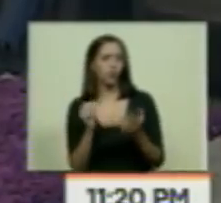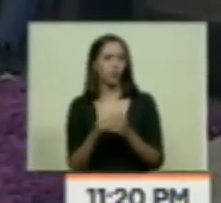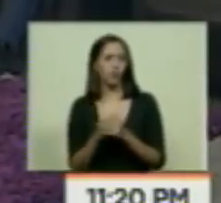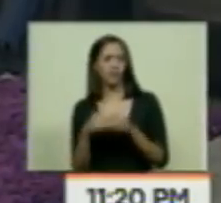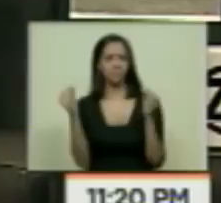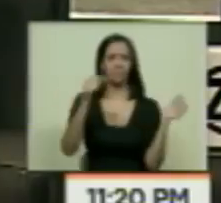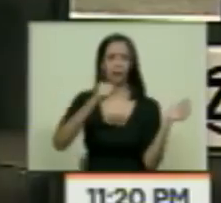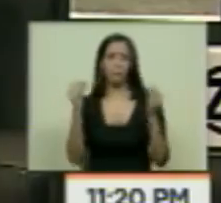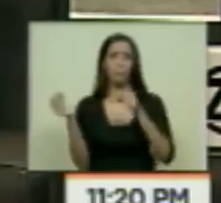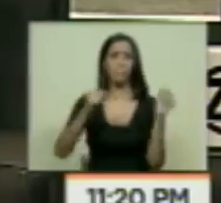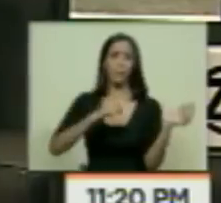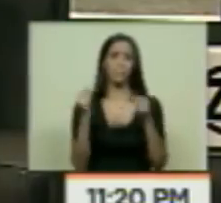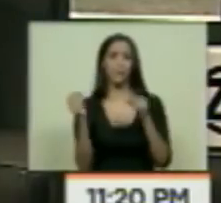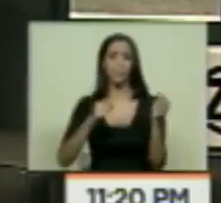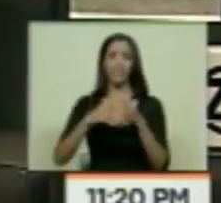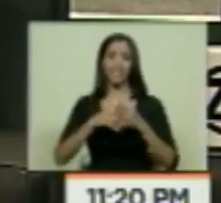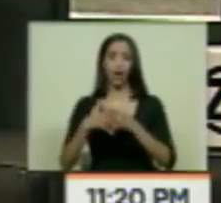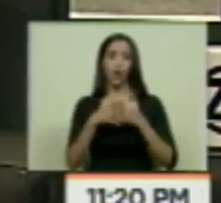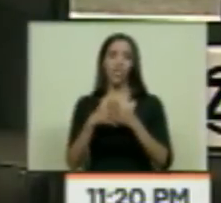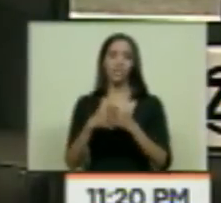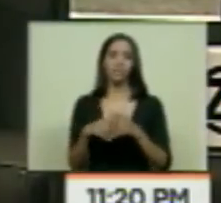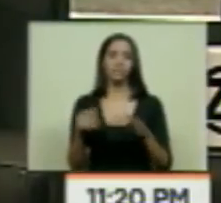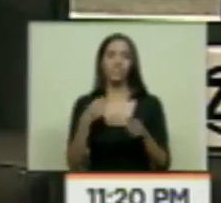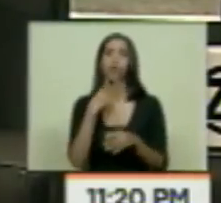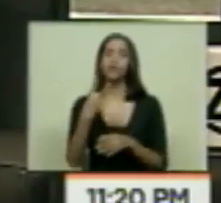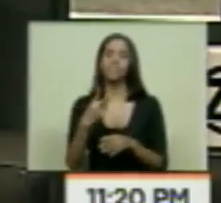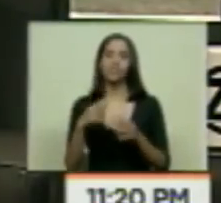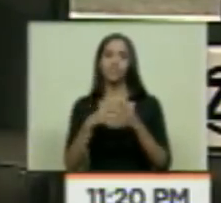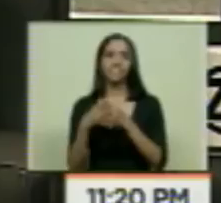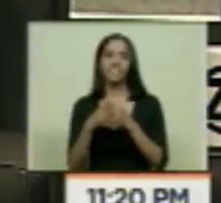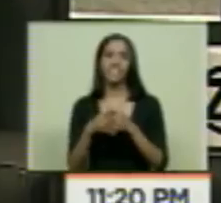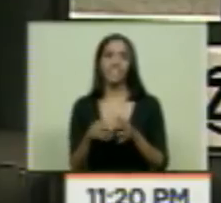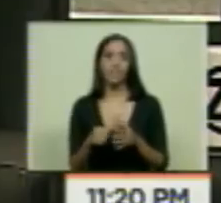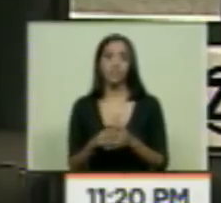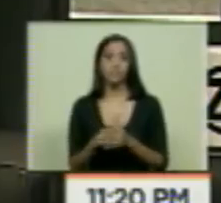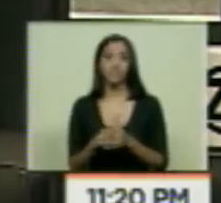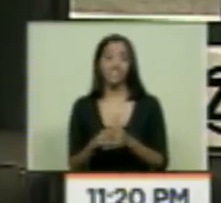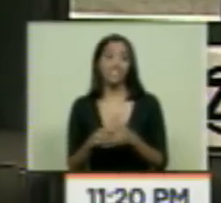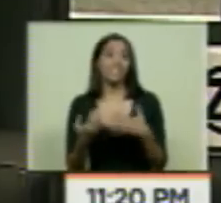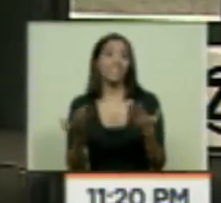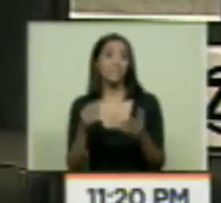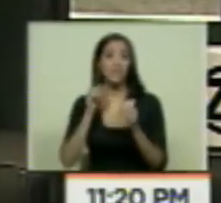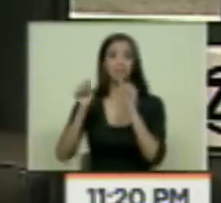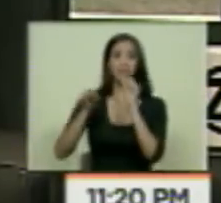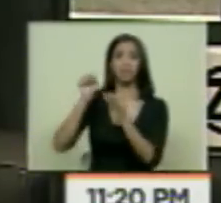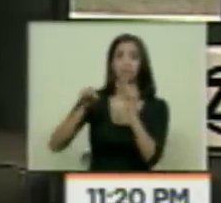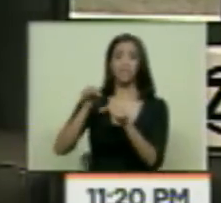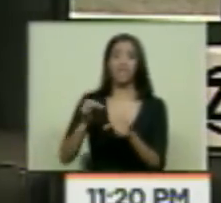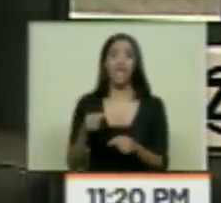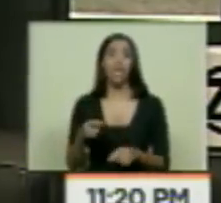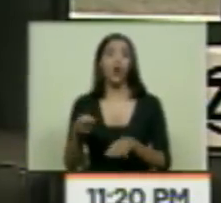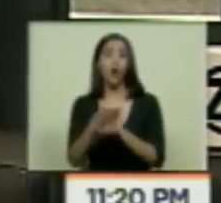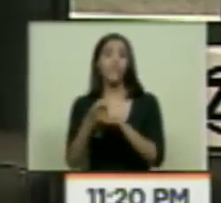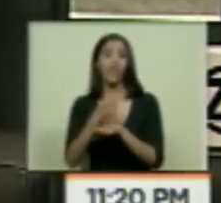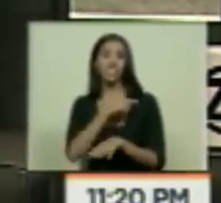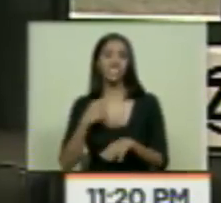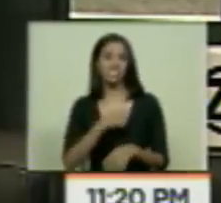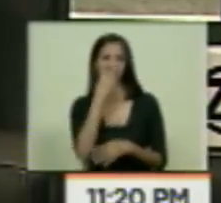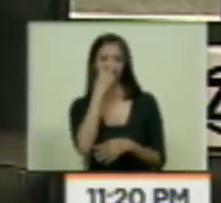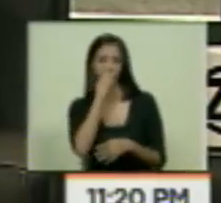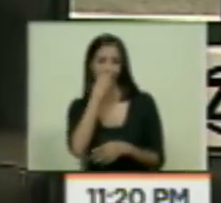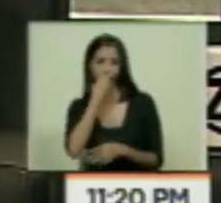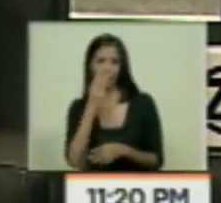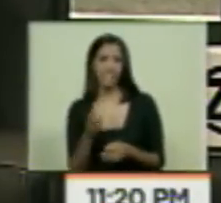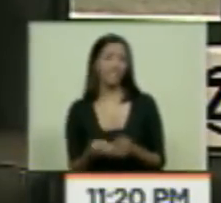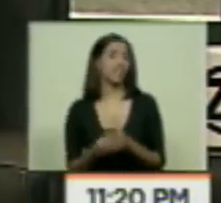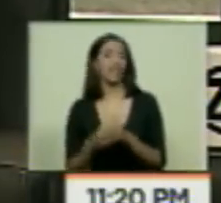ahorita empezaron a decir los voceros del gobierno de Trump que es el gobierno chino el que está intrometiéndose en los asuntos internos y que tiene